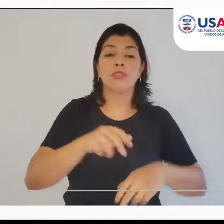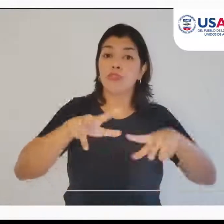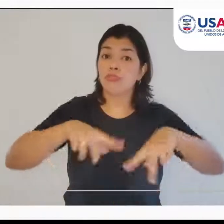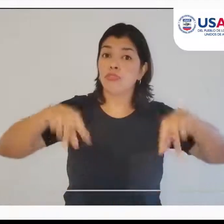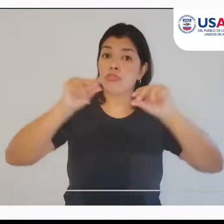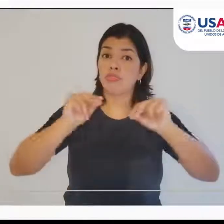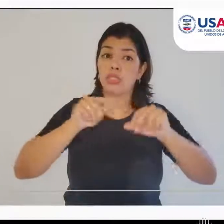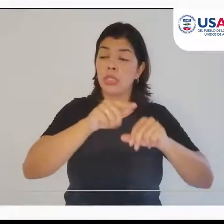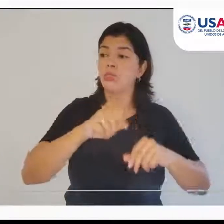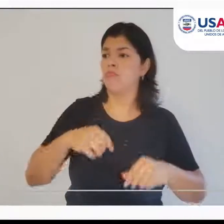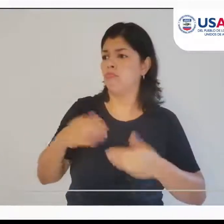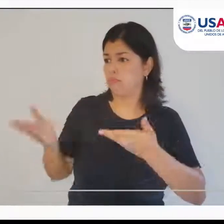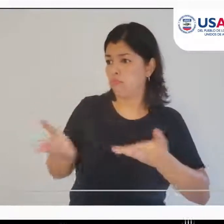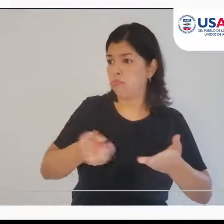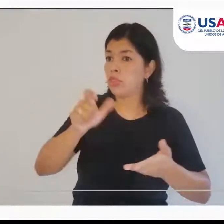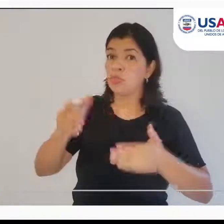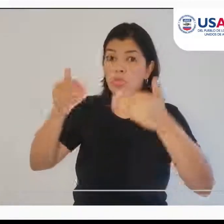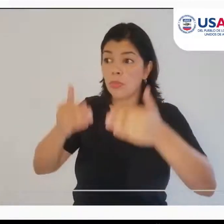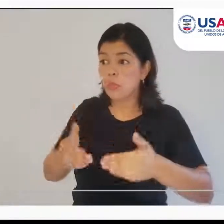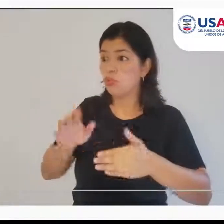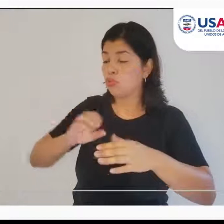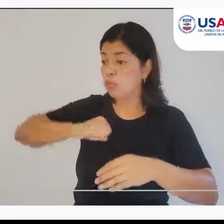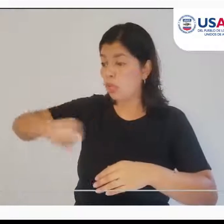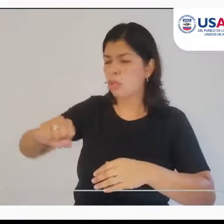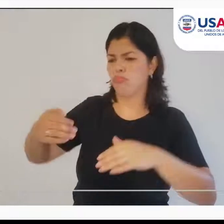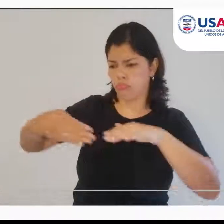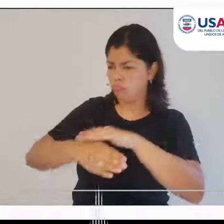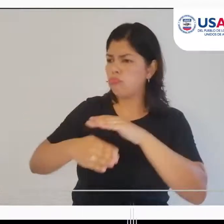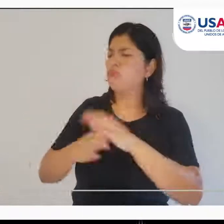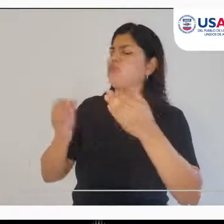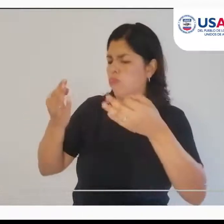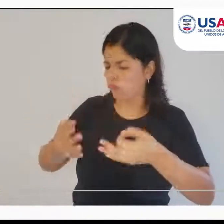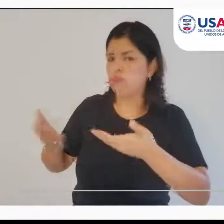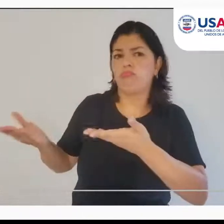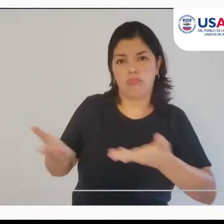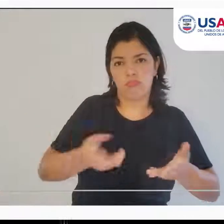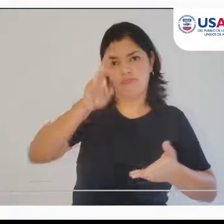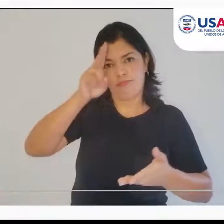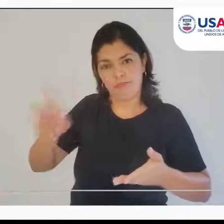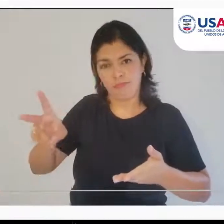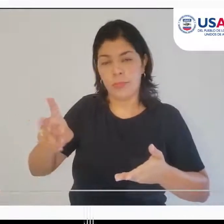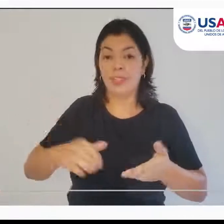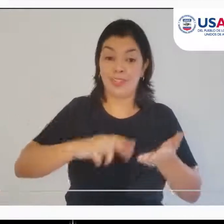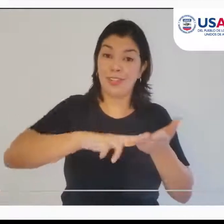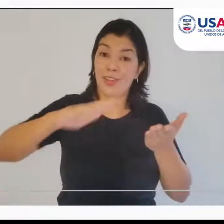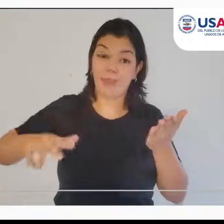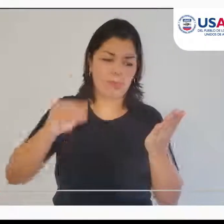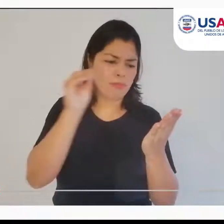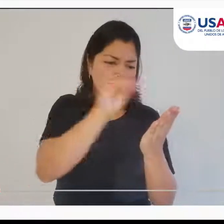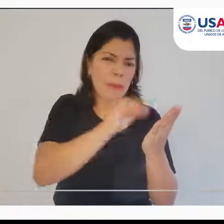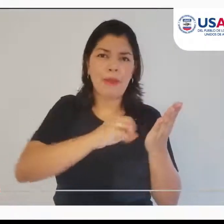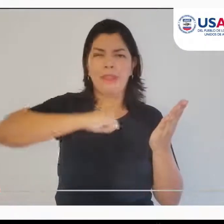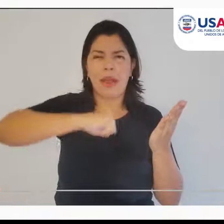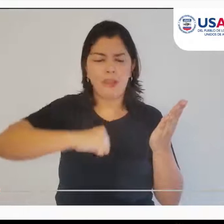acceso de todas las personas con discapacidad al ejercicio efectivo de sus derechos. Y uno de esos derechos que se menciona en la convención es